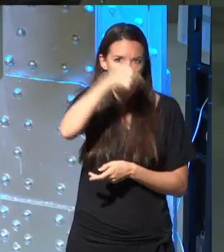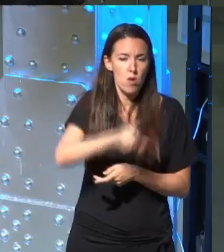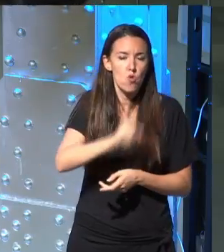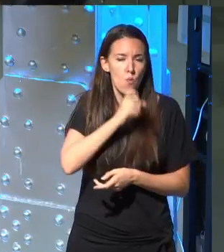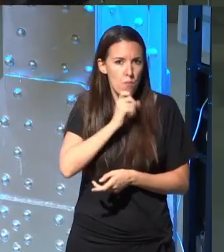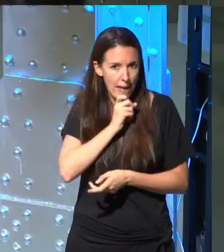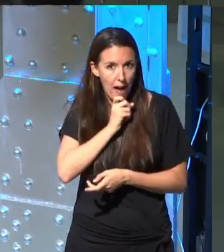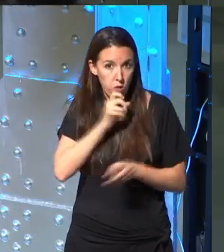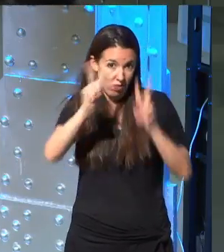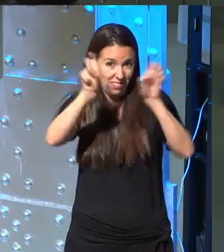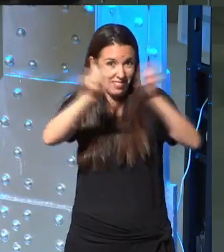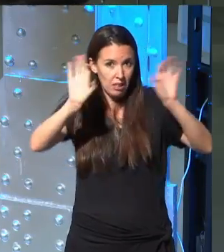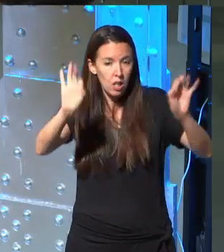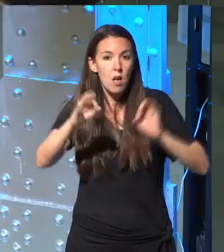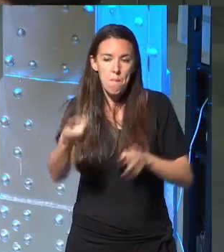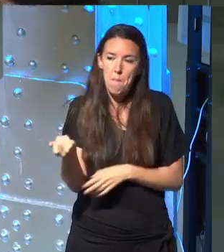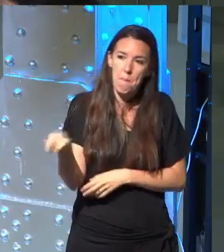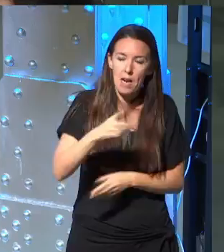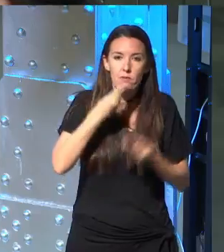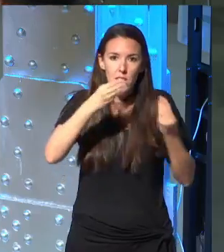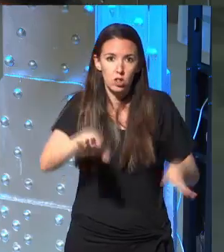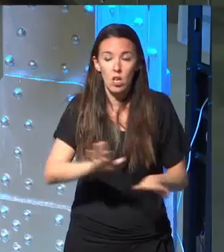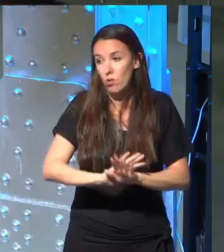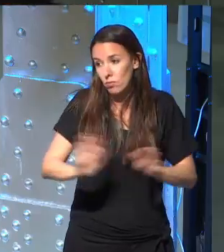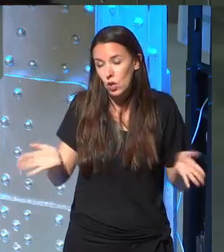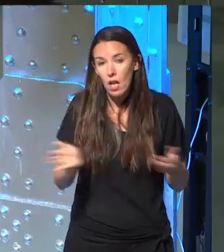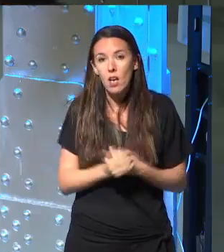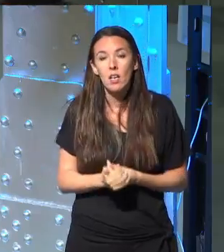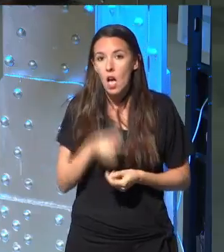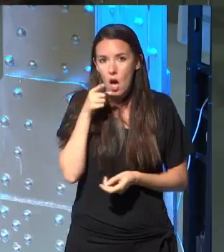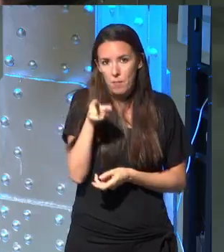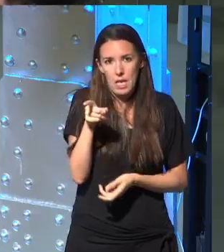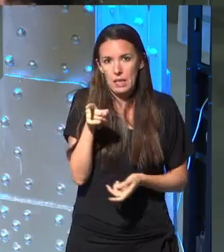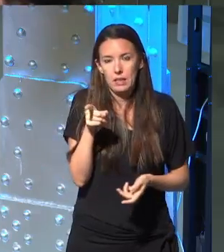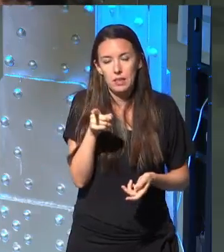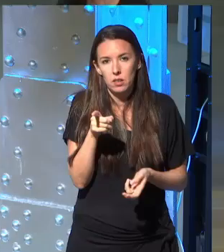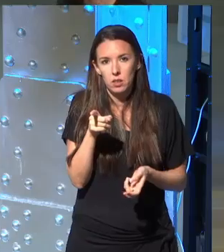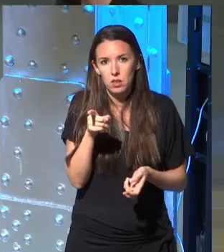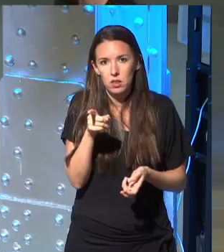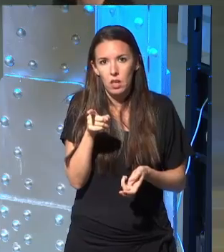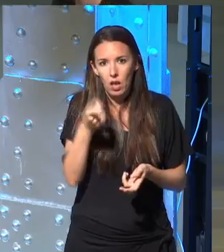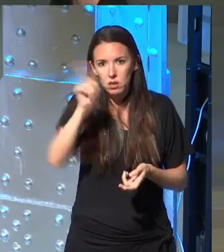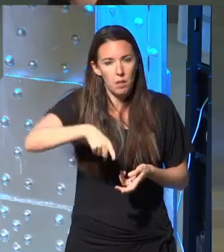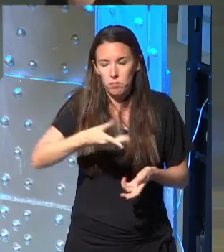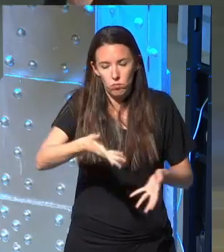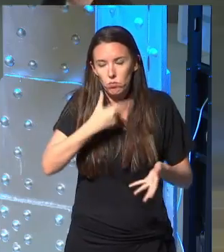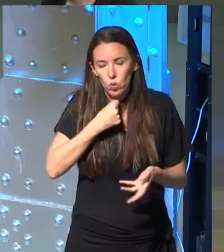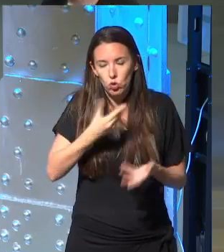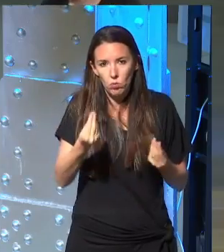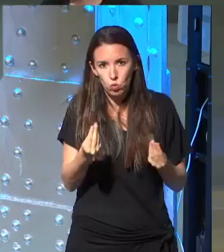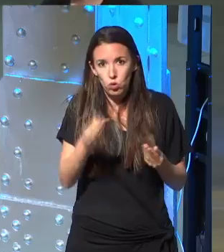es que es muy parecida a la historia también. Está pues nada, bien. No, está, a mí está, sí, Enemy la tenía que meter también, sí, me gusta